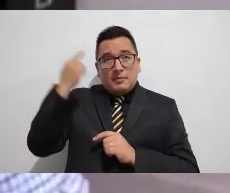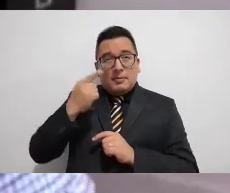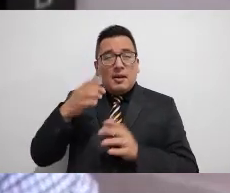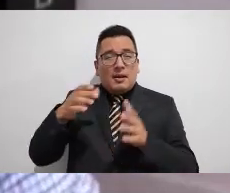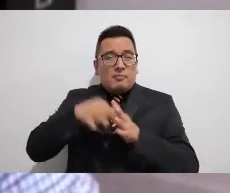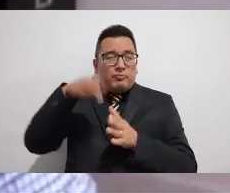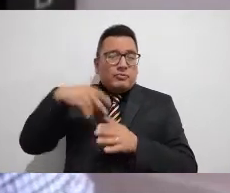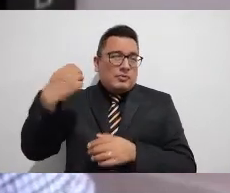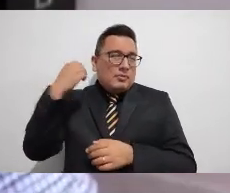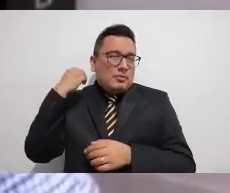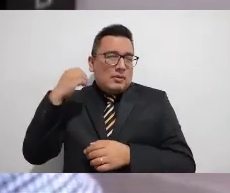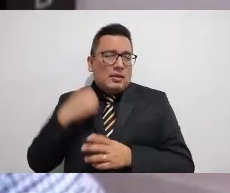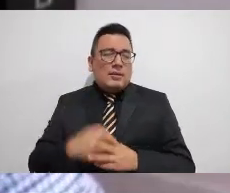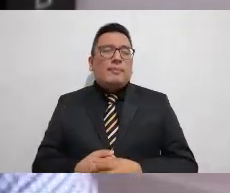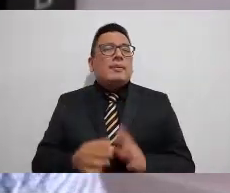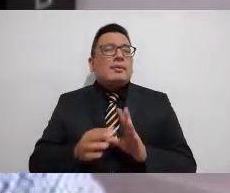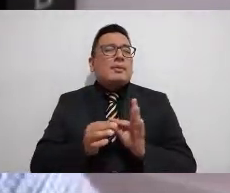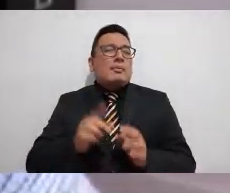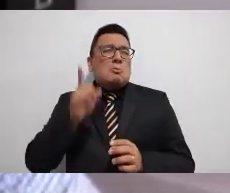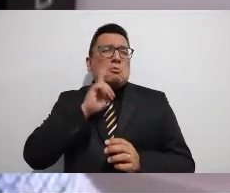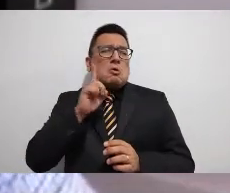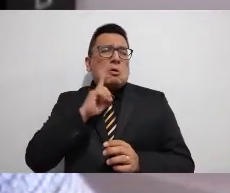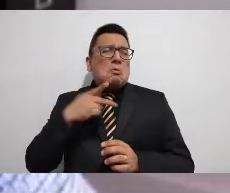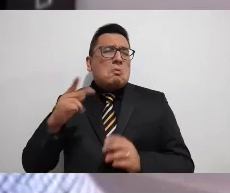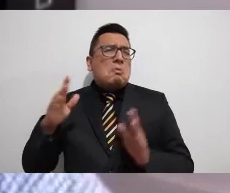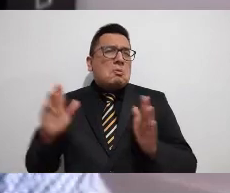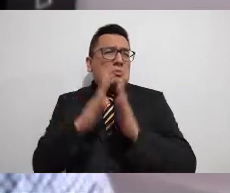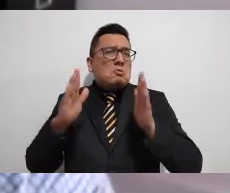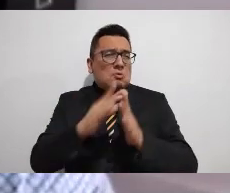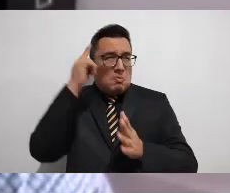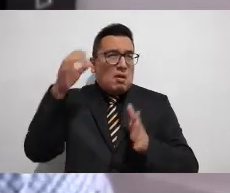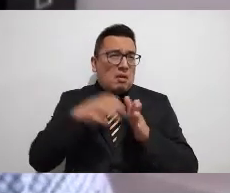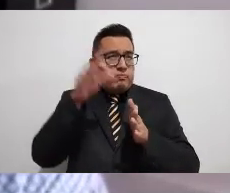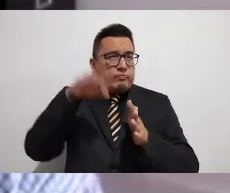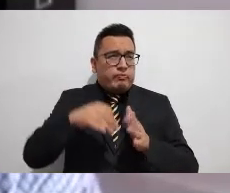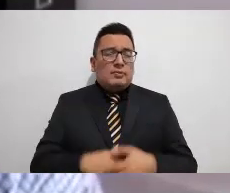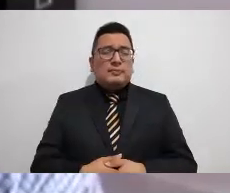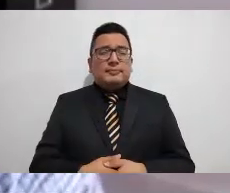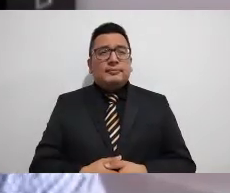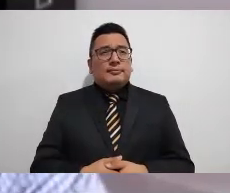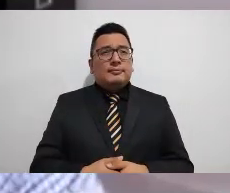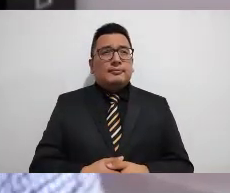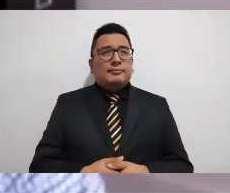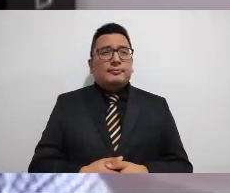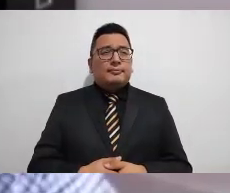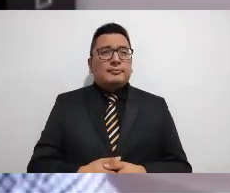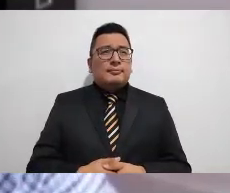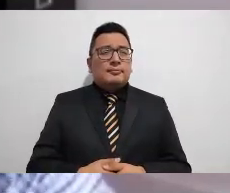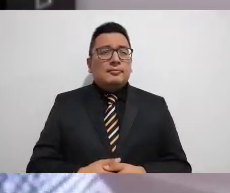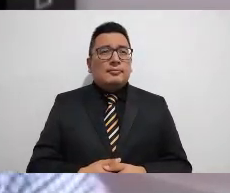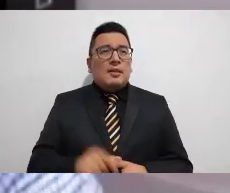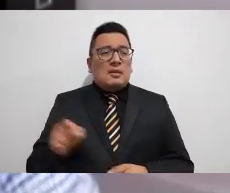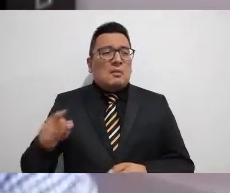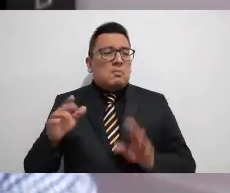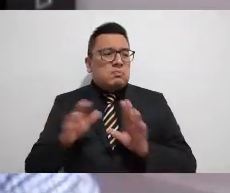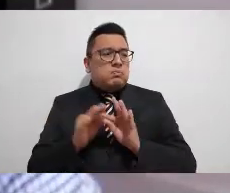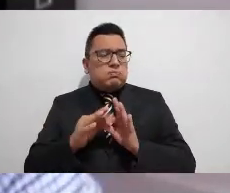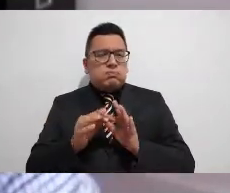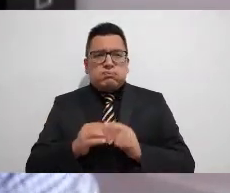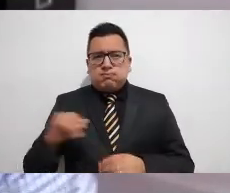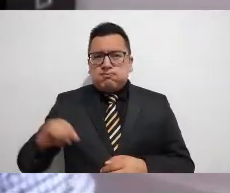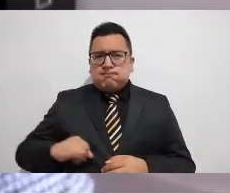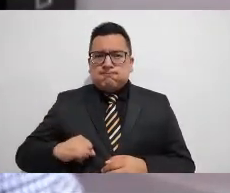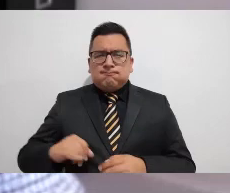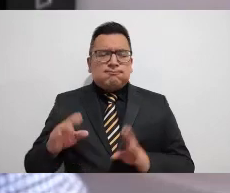platicando sobre todo de la participación de las mujeres. En ese sentido, pues ya nos dio una interesante reflexión sobre